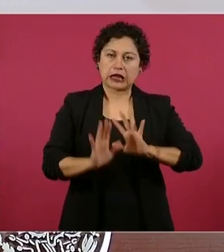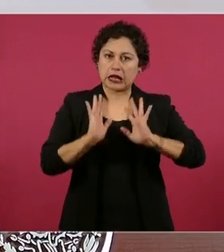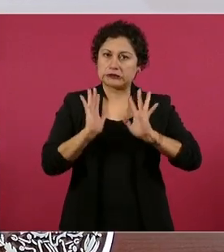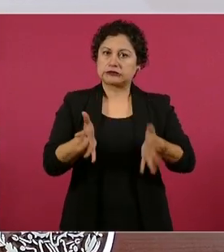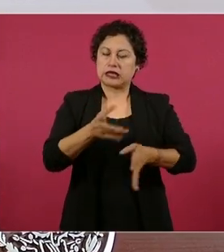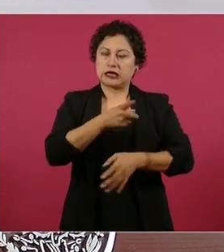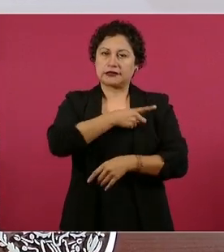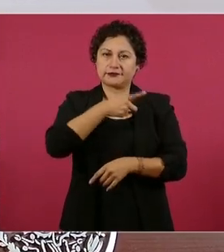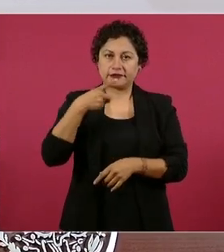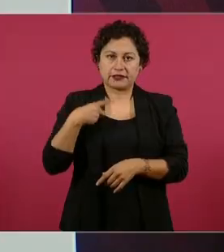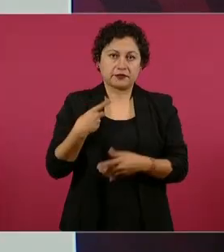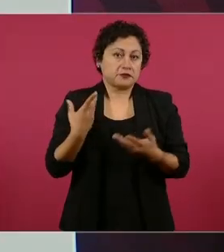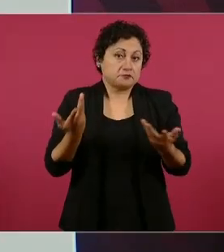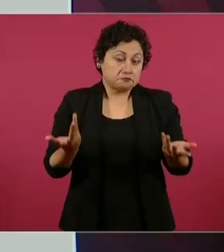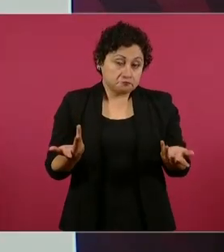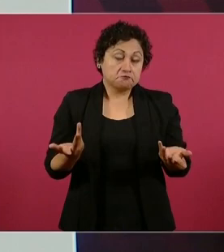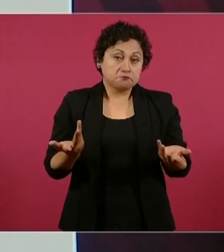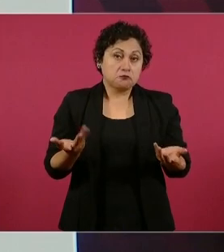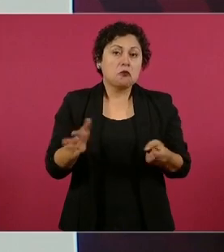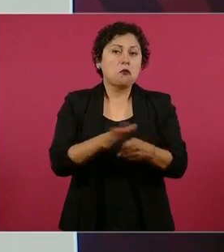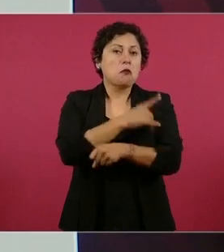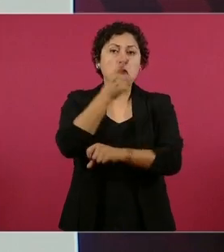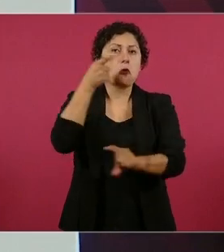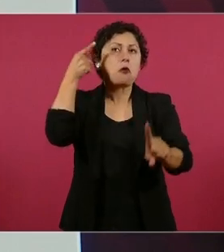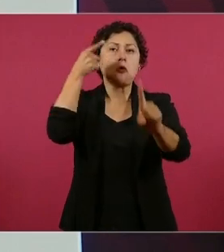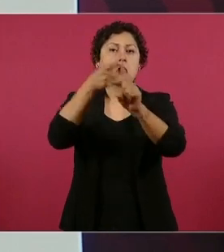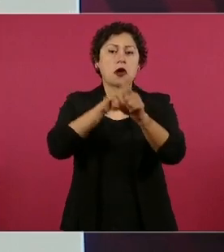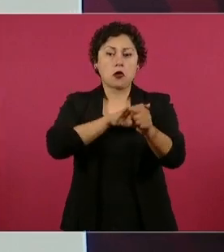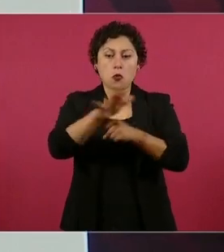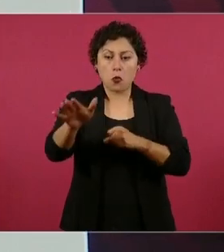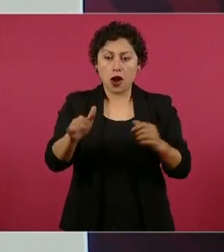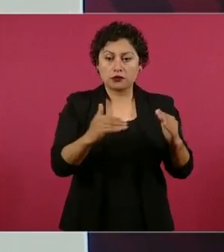que debe de haber igualdad, pero también